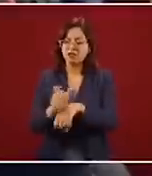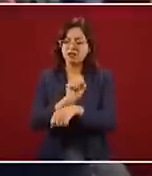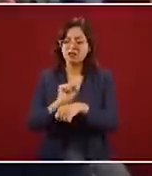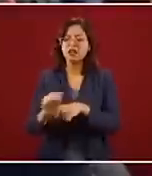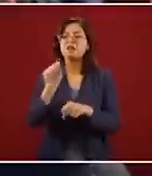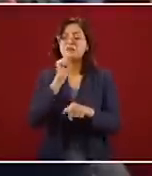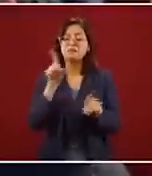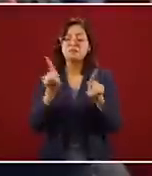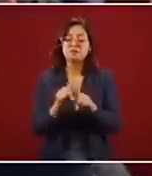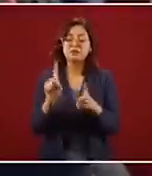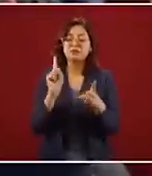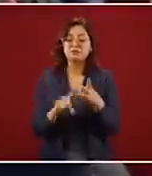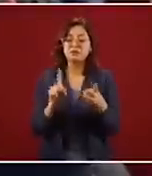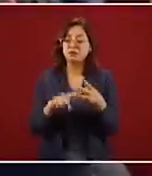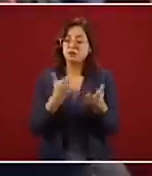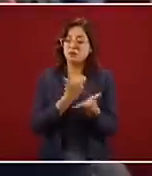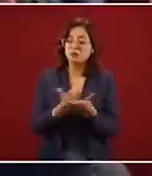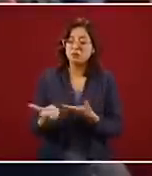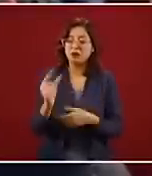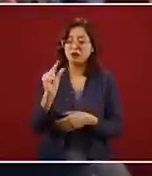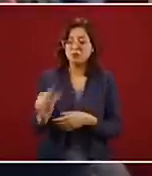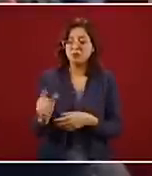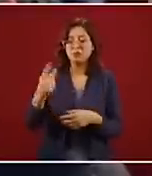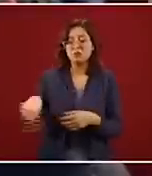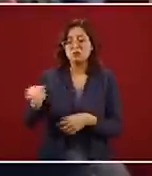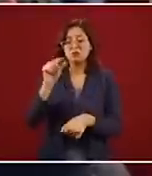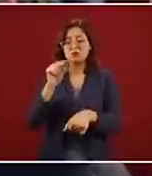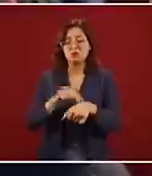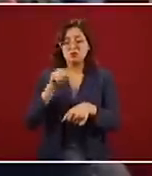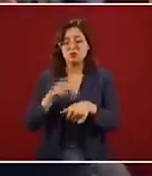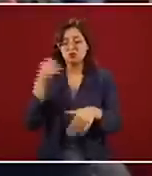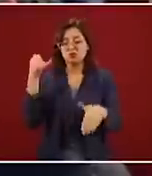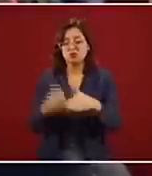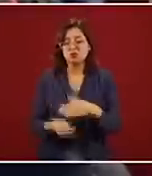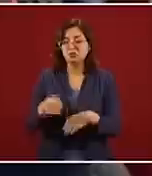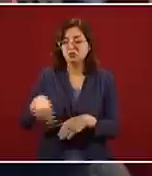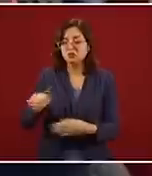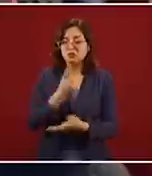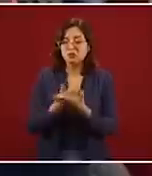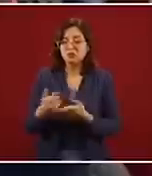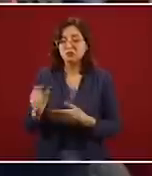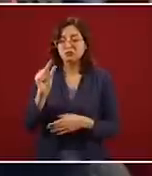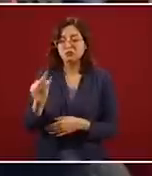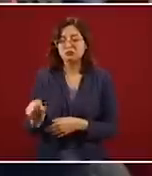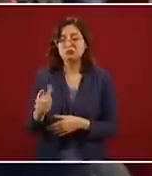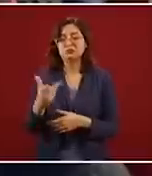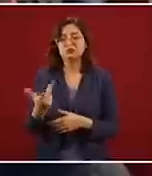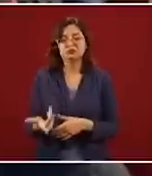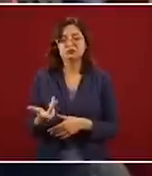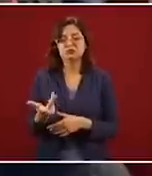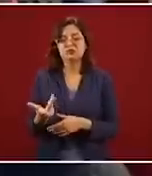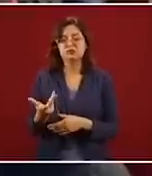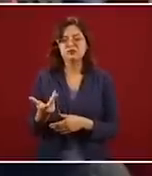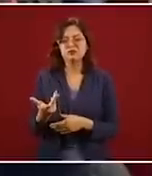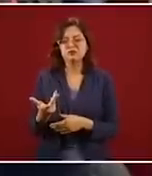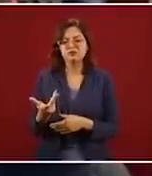hambre, si se los dan. Ahorita tienen amenaza los especialistas para los hospitales de tercer nivel, los residentes R1, R2,